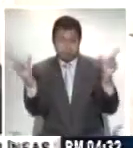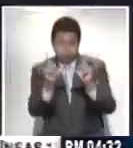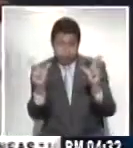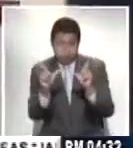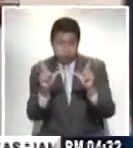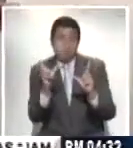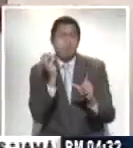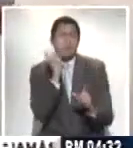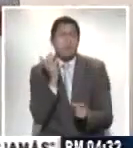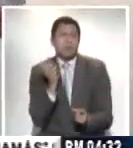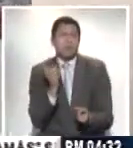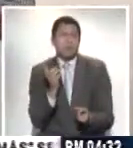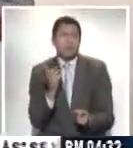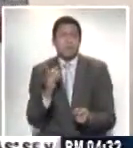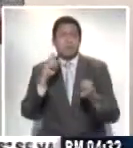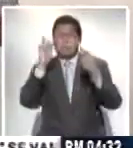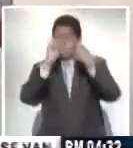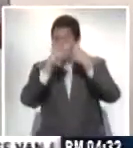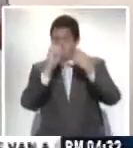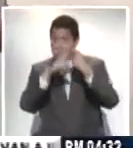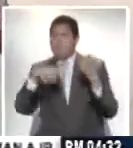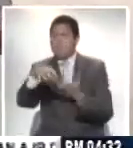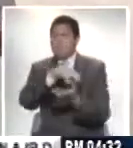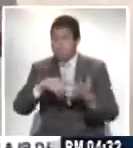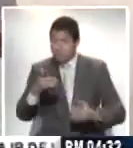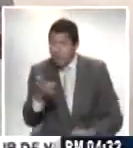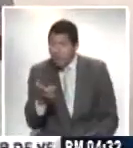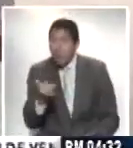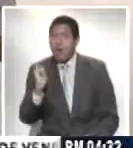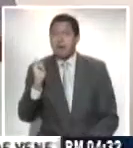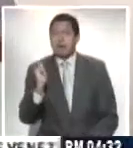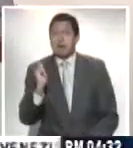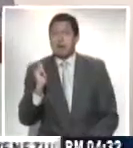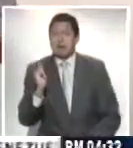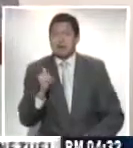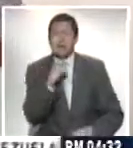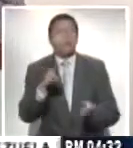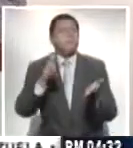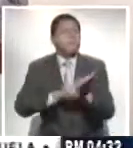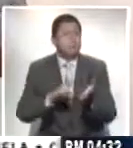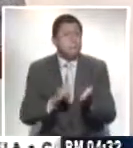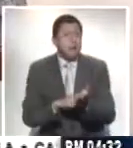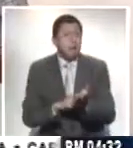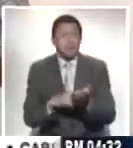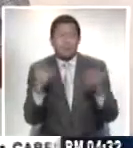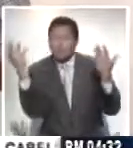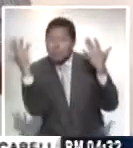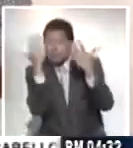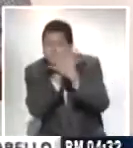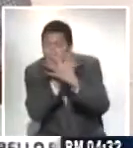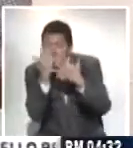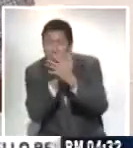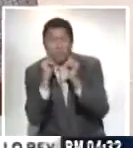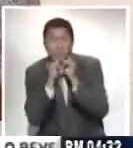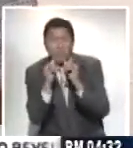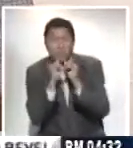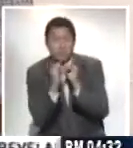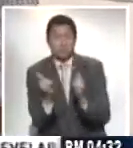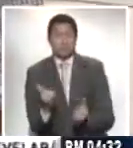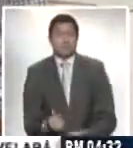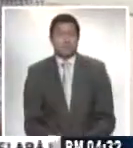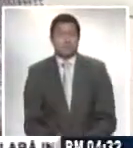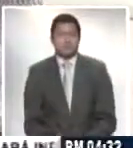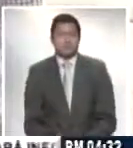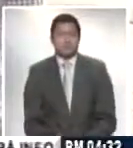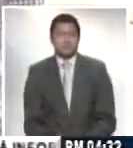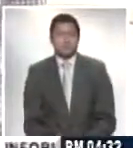masivos. Como ¿cuál es el principal problema que está pasando en esto? Repito, es la opacidad en la información.